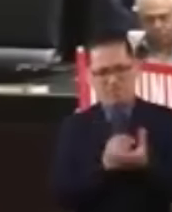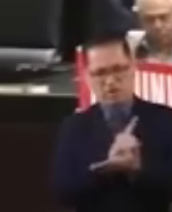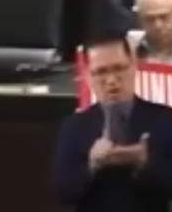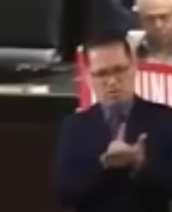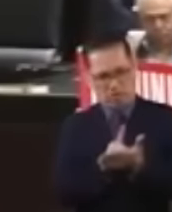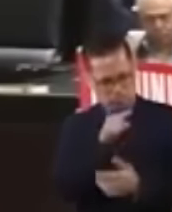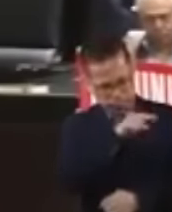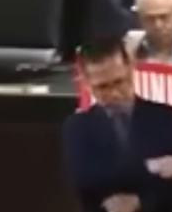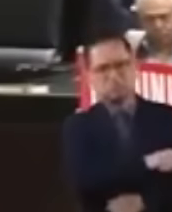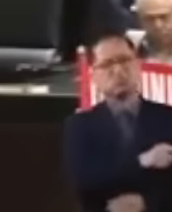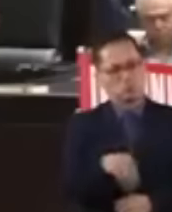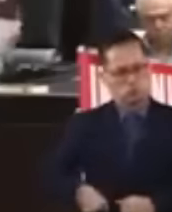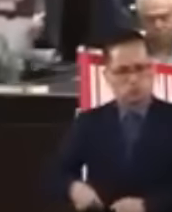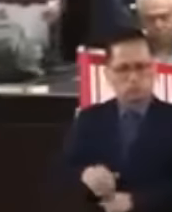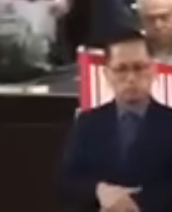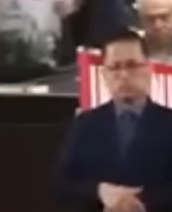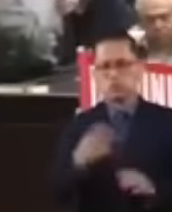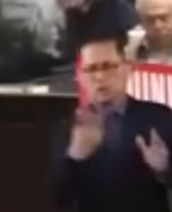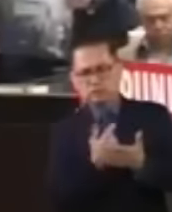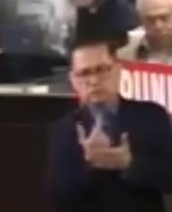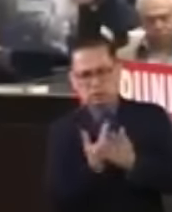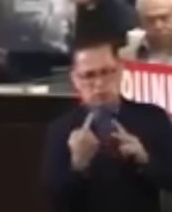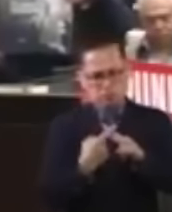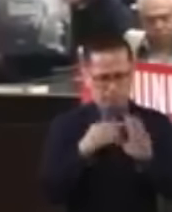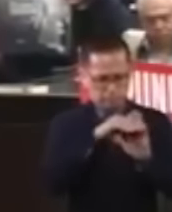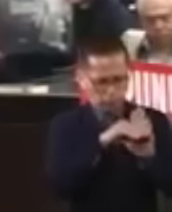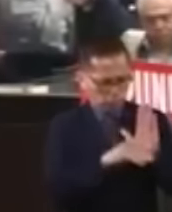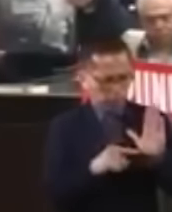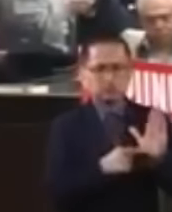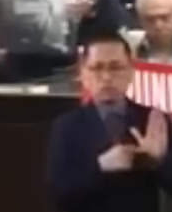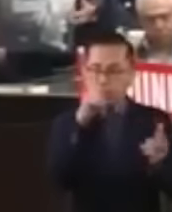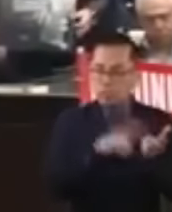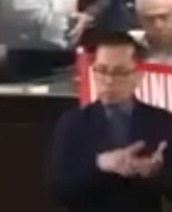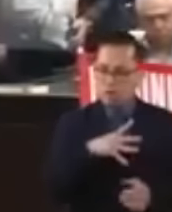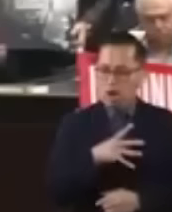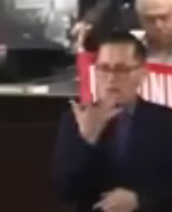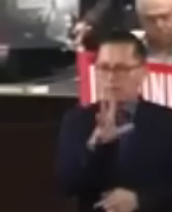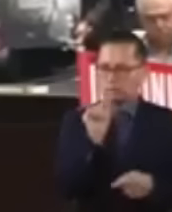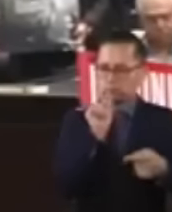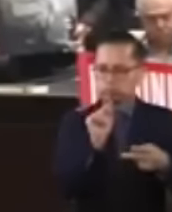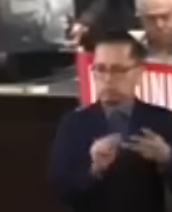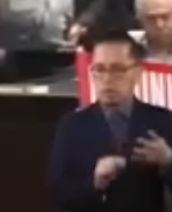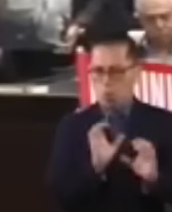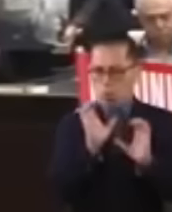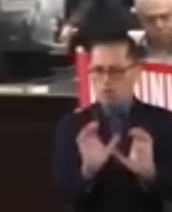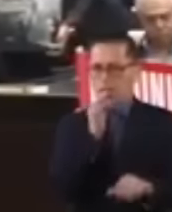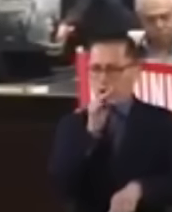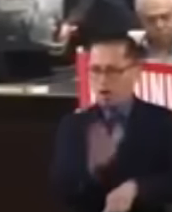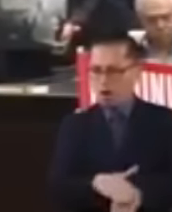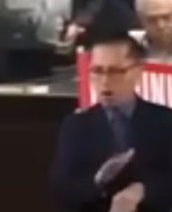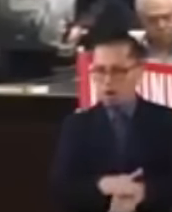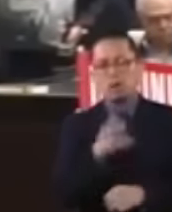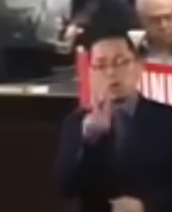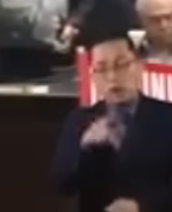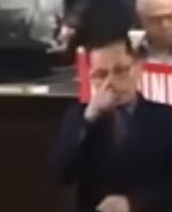flags de este presupuesto. ¿Cuáles son las banderas rojas de lo que están aprobando? Entre risas,